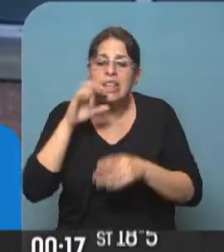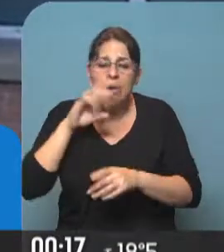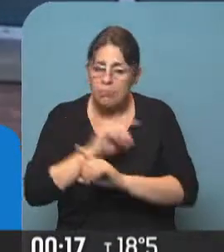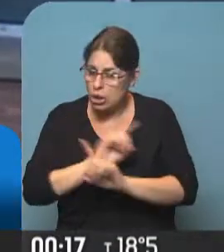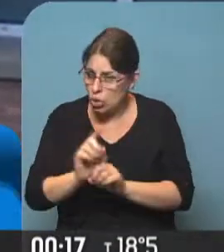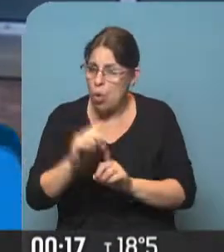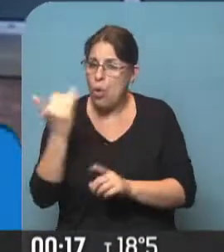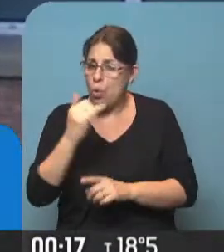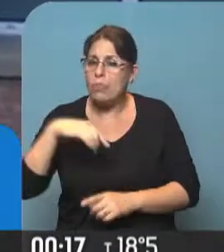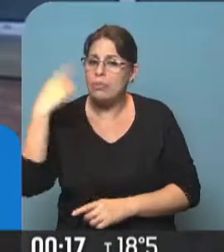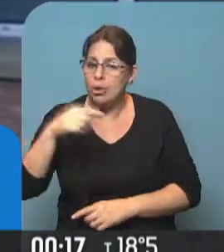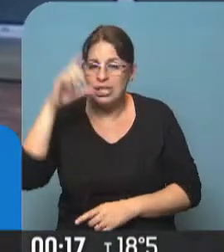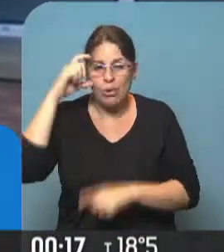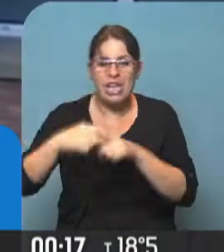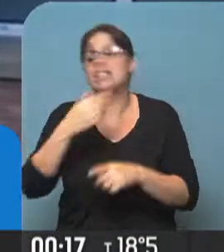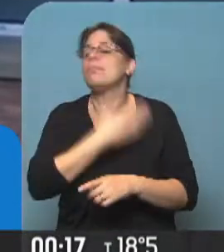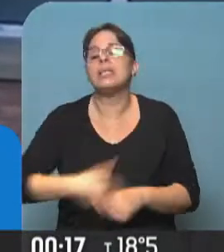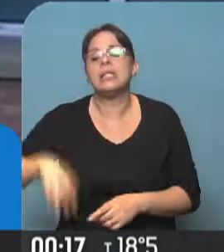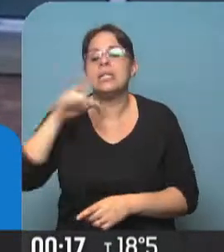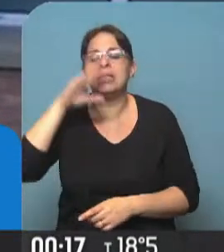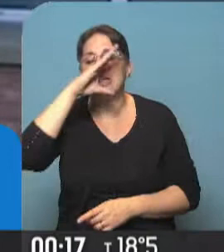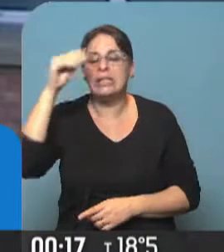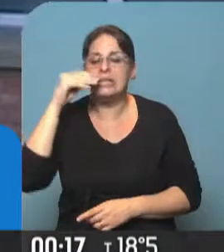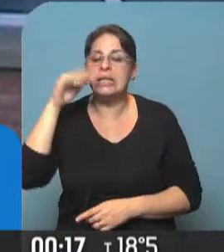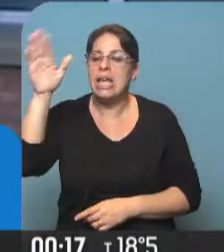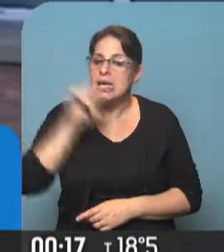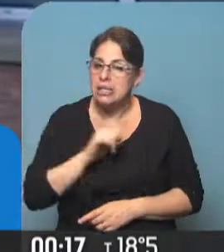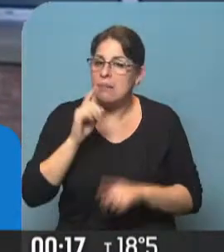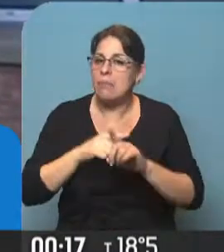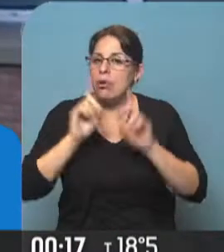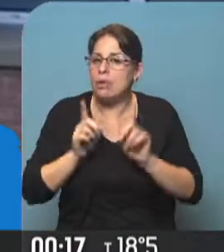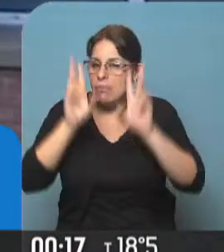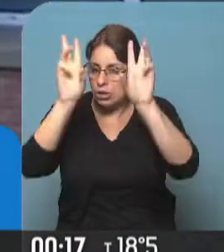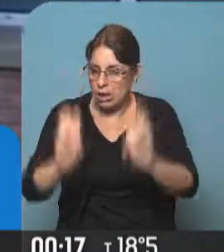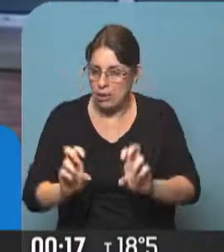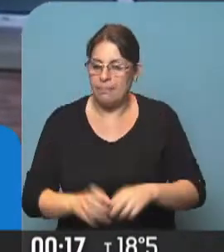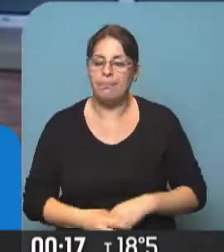jueves tiene cita la expresidenta Cristina Fernández de Kirchner por la misma causa.